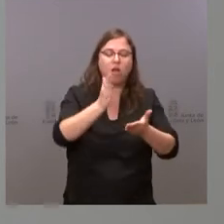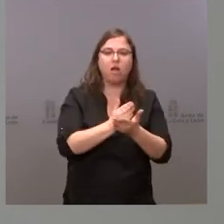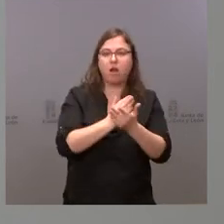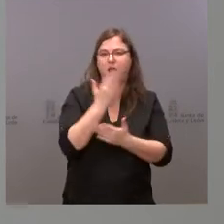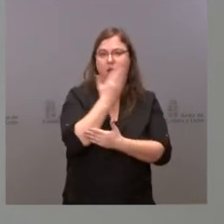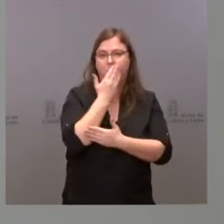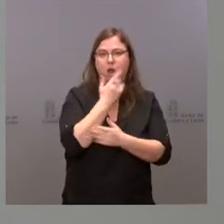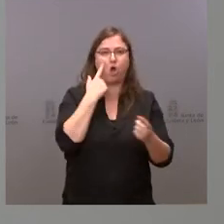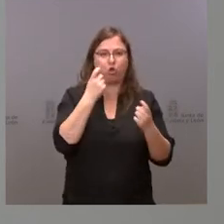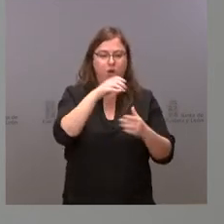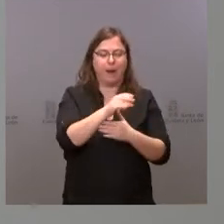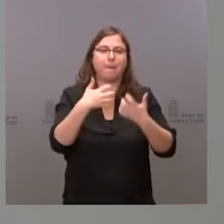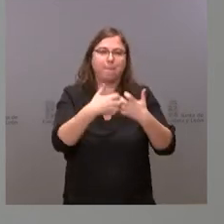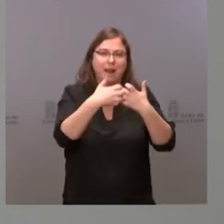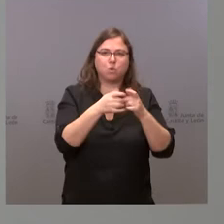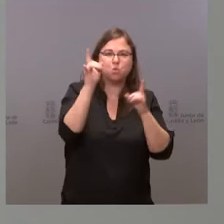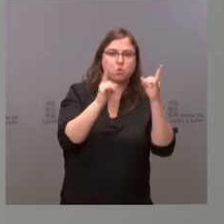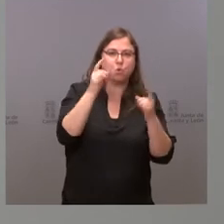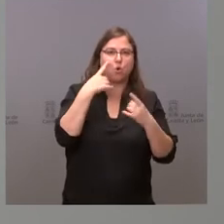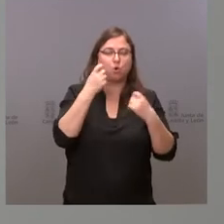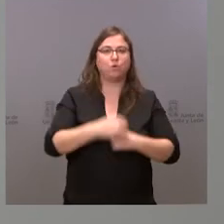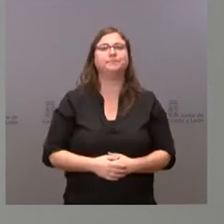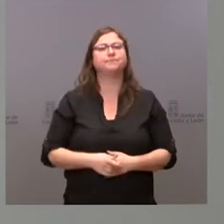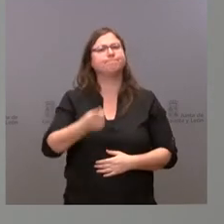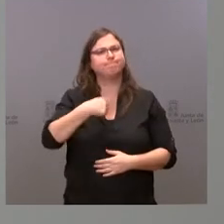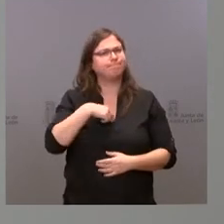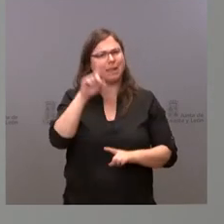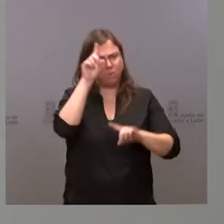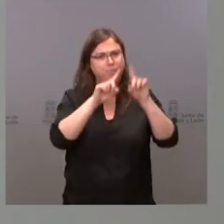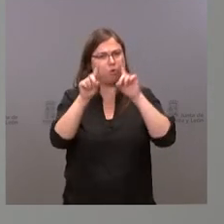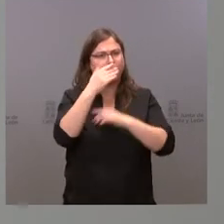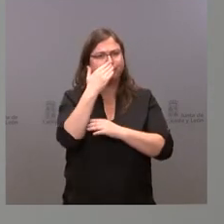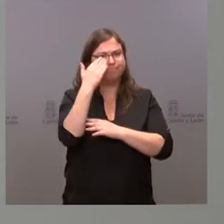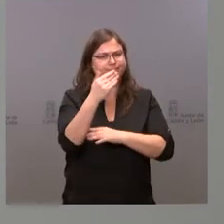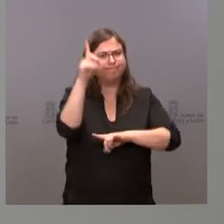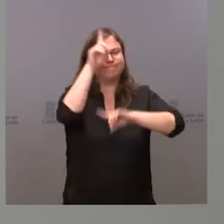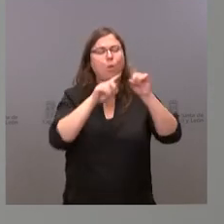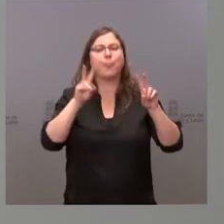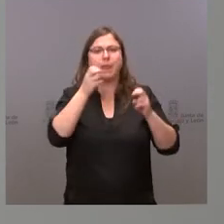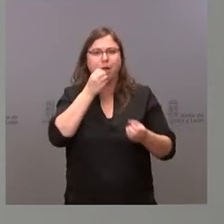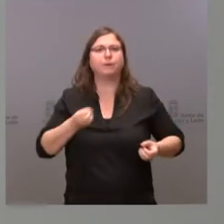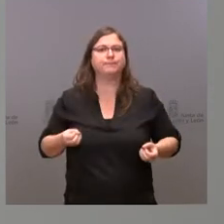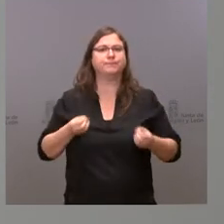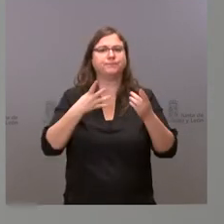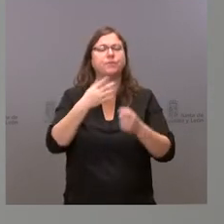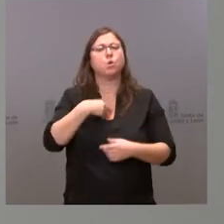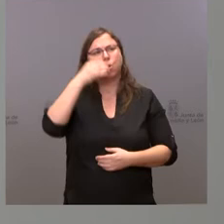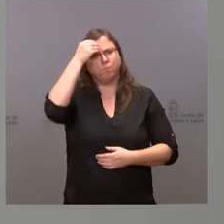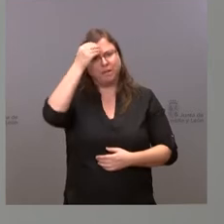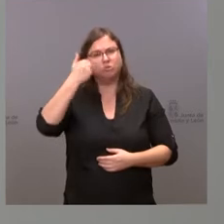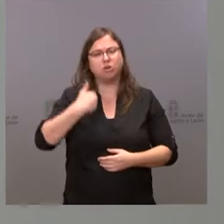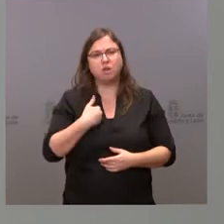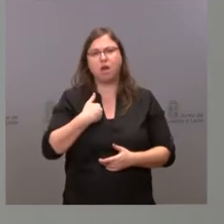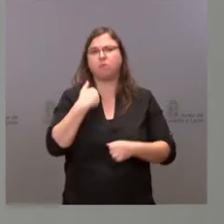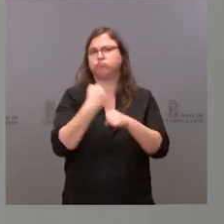adecuada tenemos una preocupación la quiero exponer aquí y nos parece que hemos puesto a trabajar también en